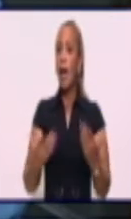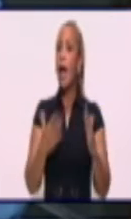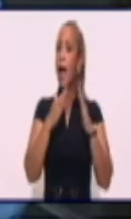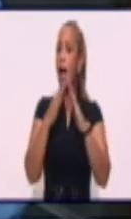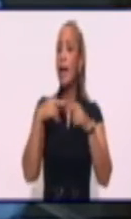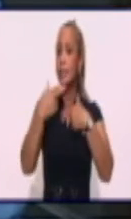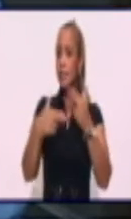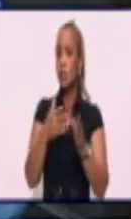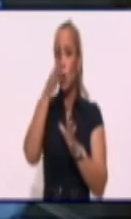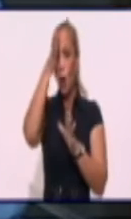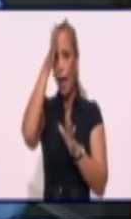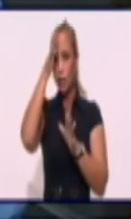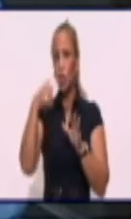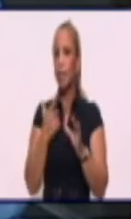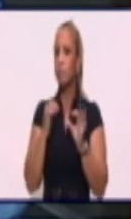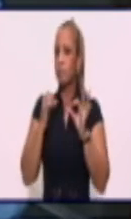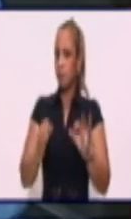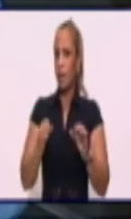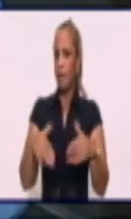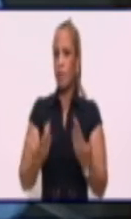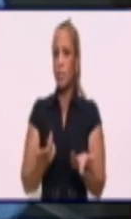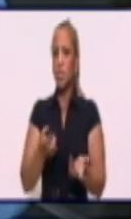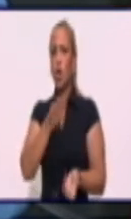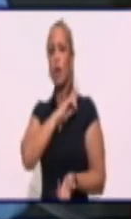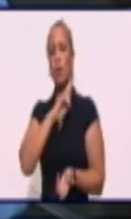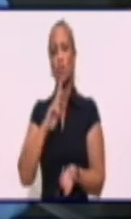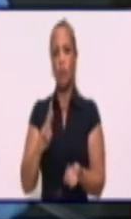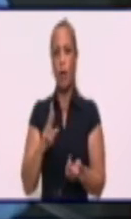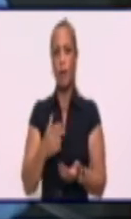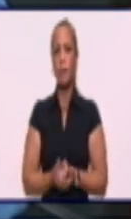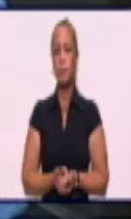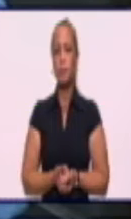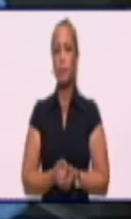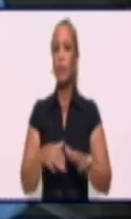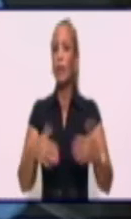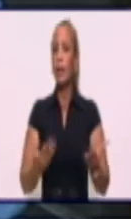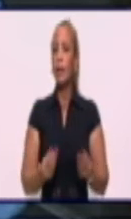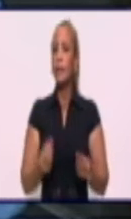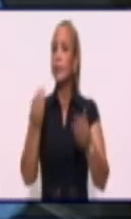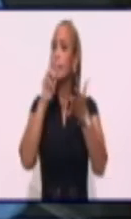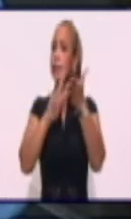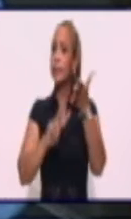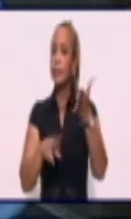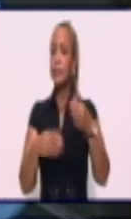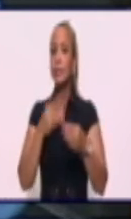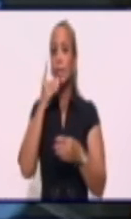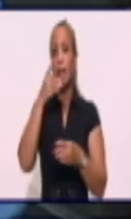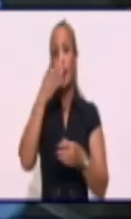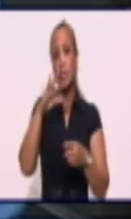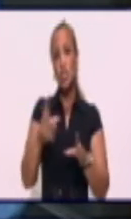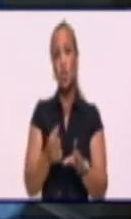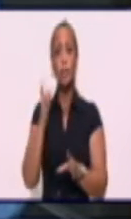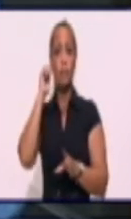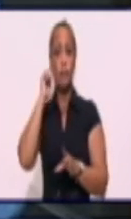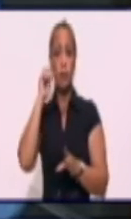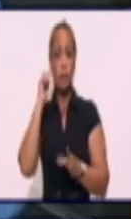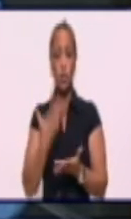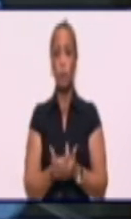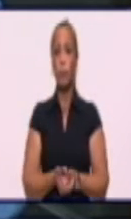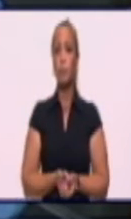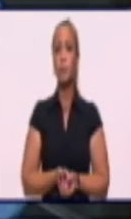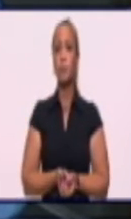de reafirmación revolucionaria. Estamos dándole lectura a la declaración de la Federación de Mujeres Cubanas